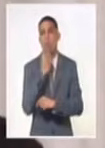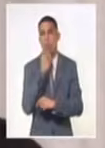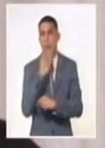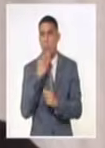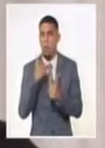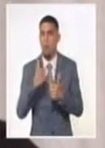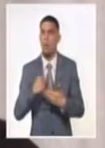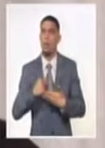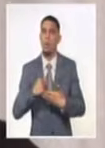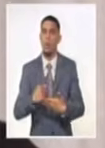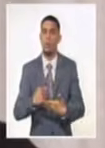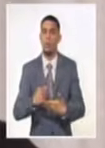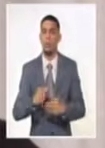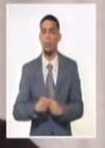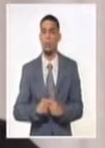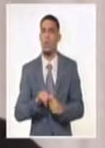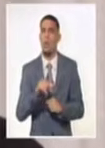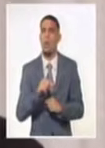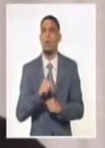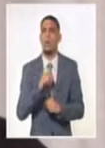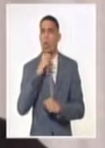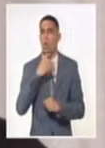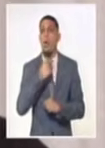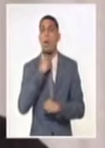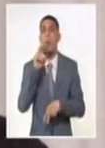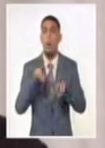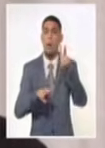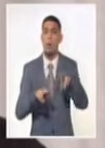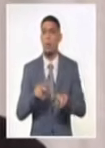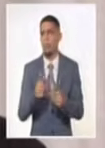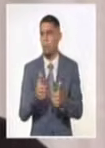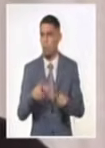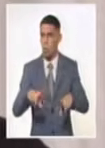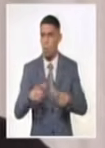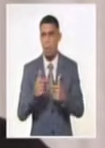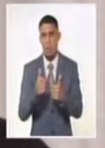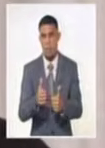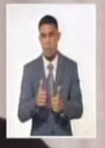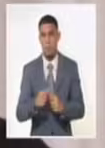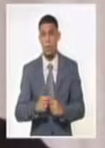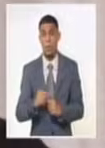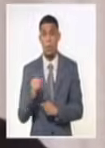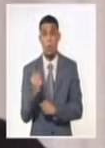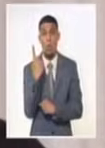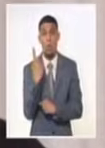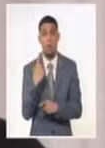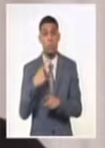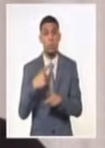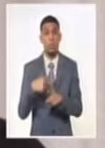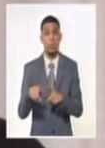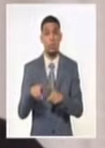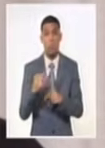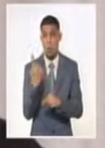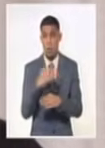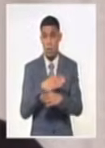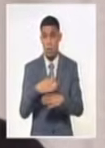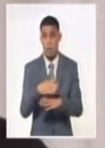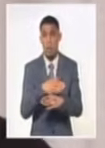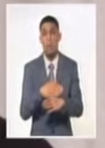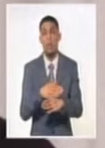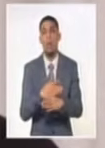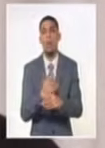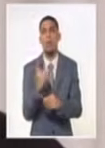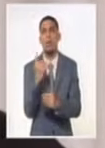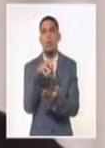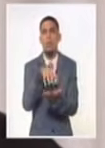el sistema evaluativo y docente normal como hasta ahora. O sea, la única característica es que hemos llegado al último rincón del país con